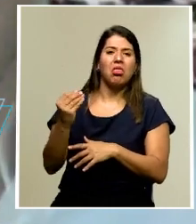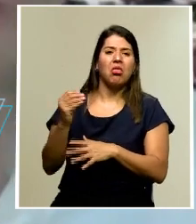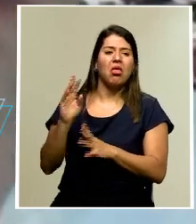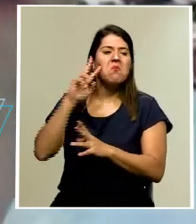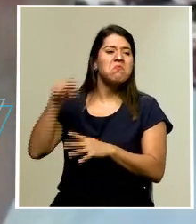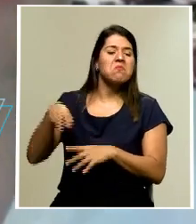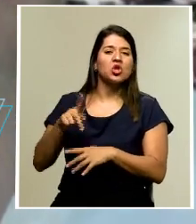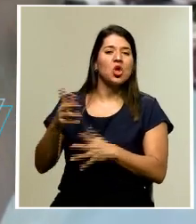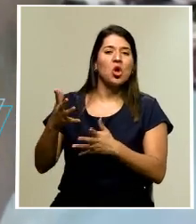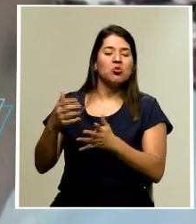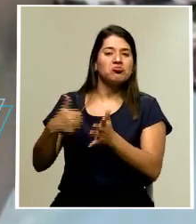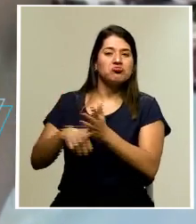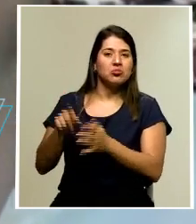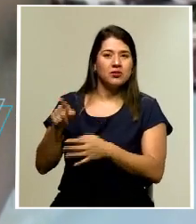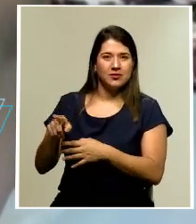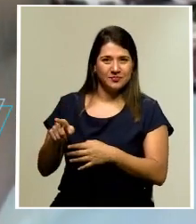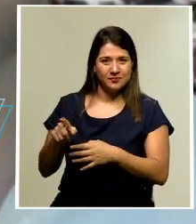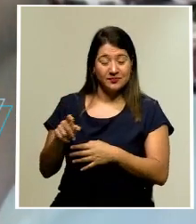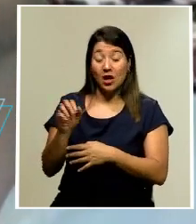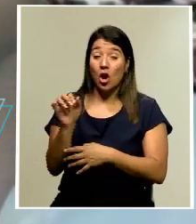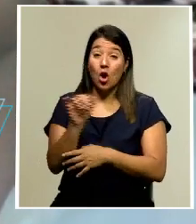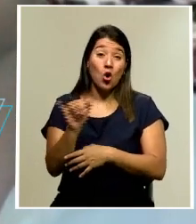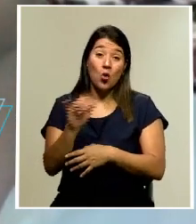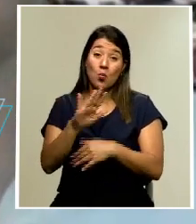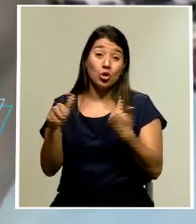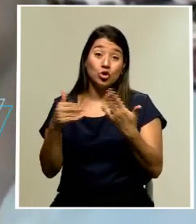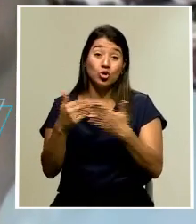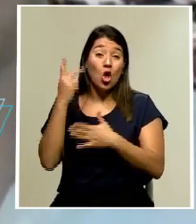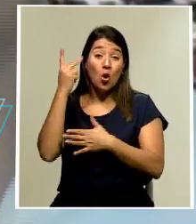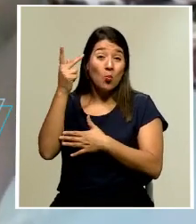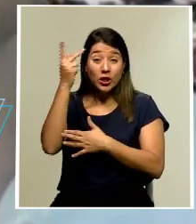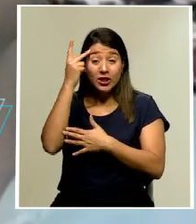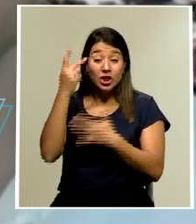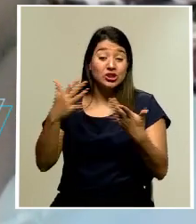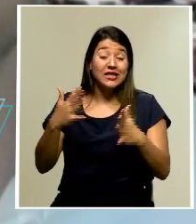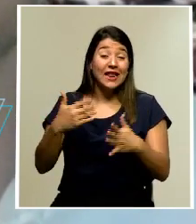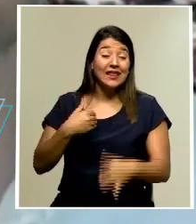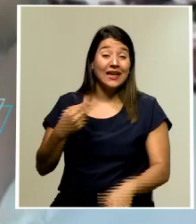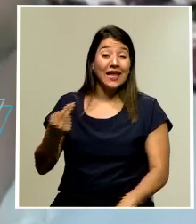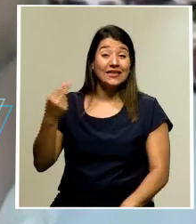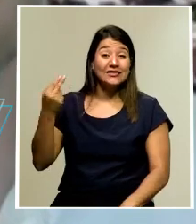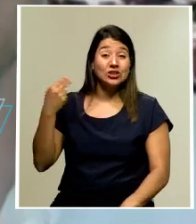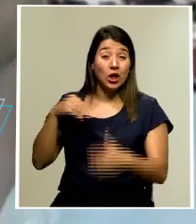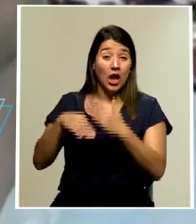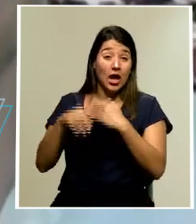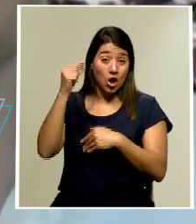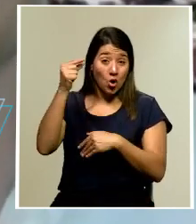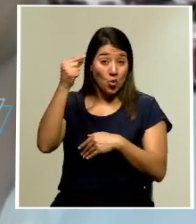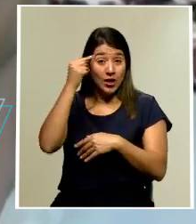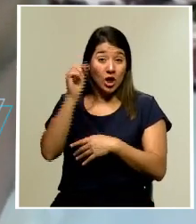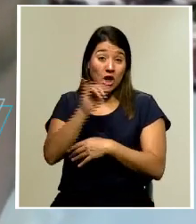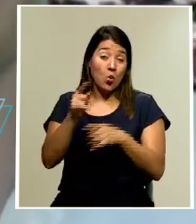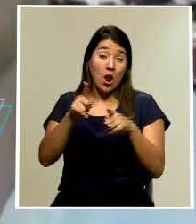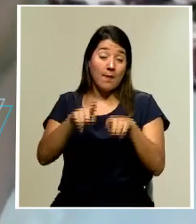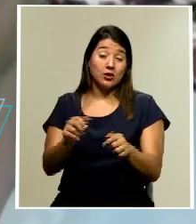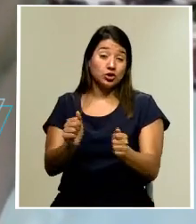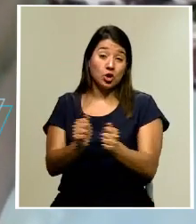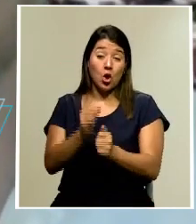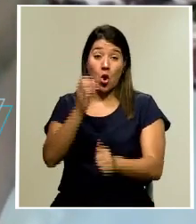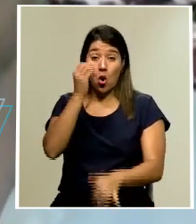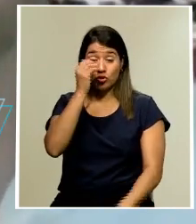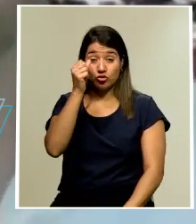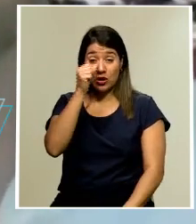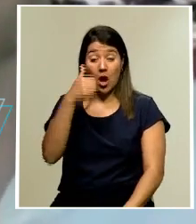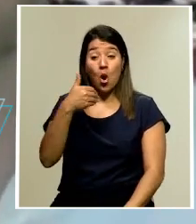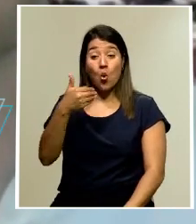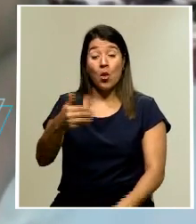Sí, como todos los políticos que hayan pasado por el gobierno, le pasó a don Oscar Arias con su segunda vez que